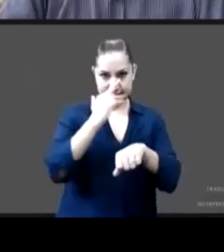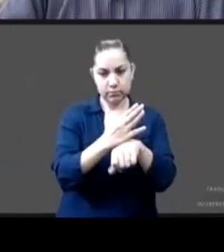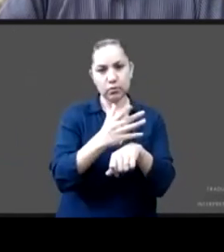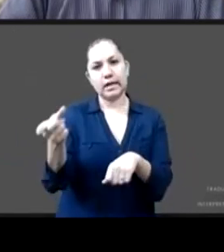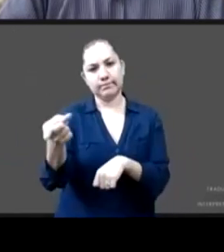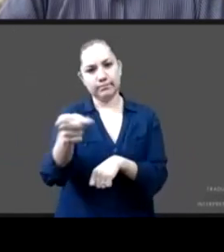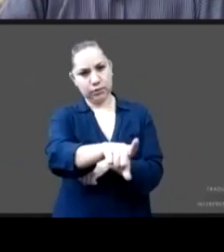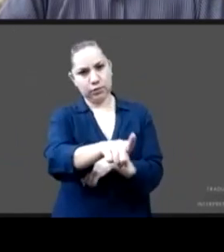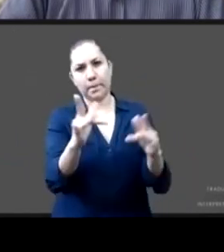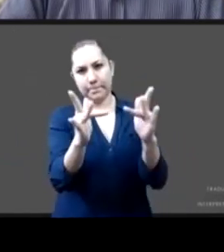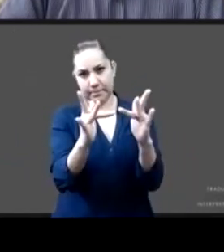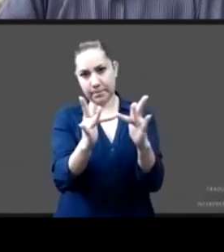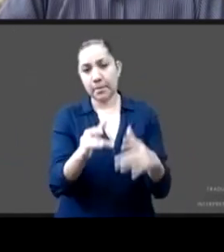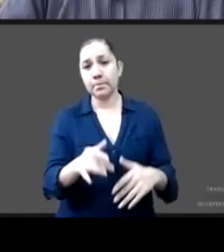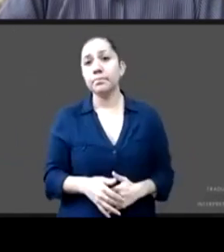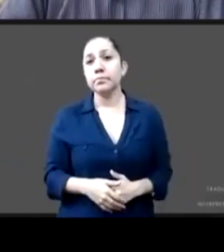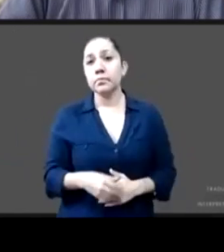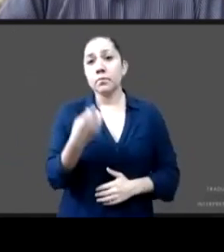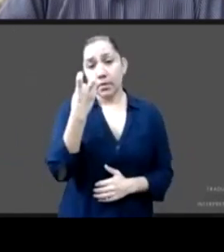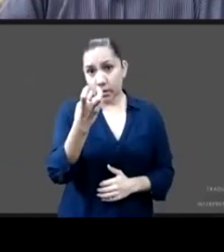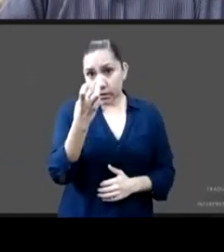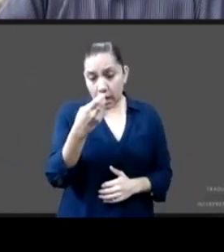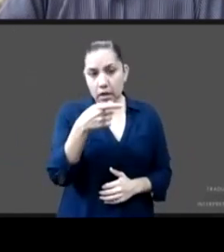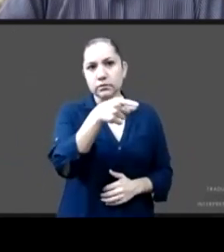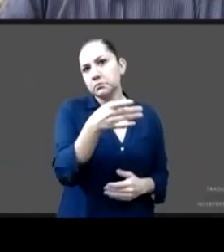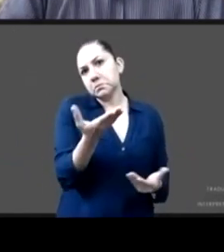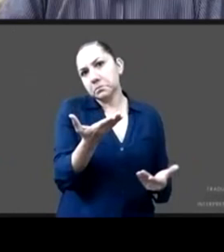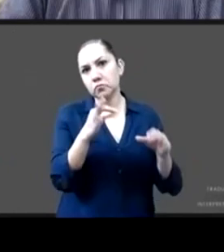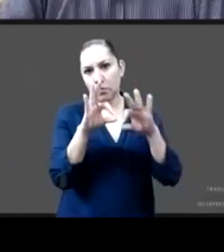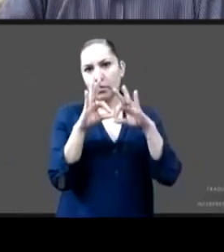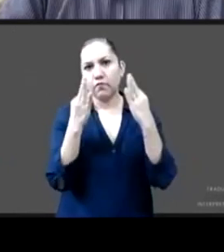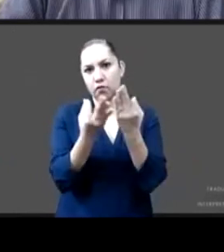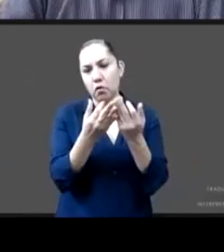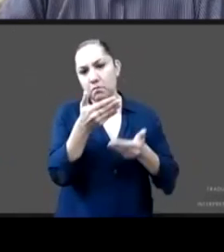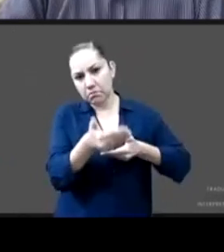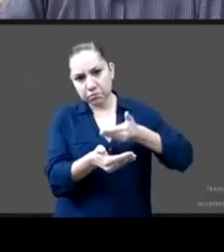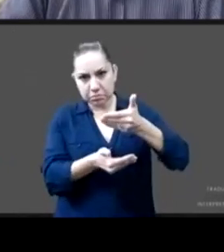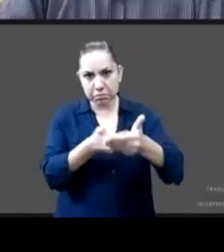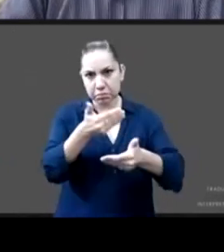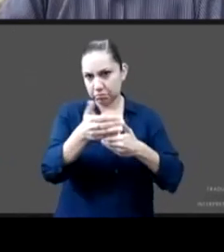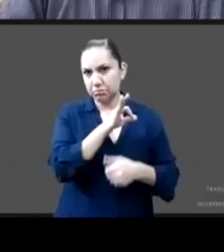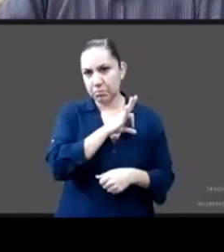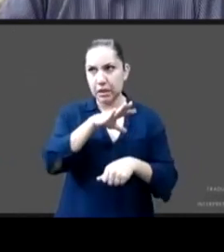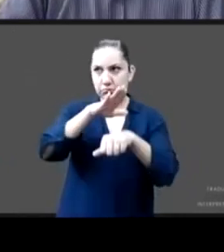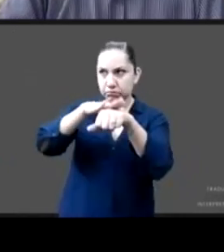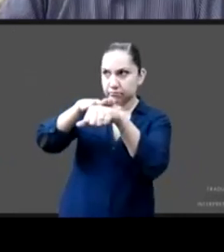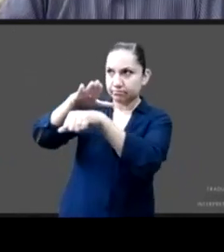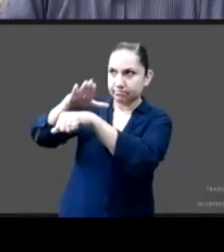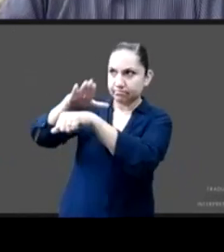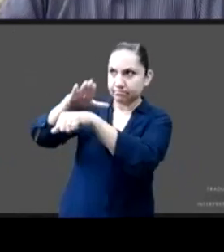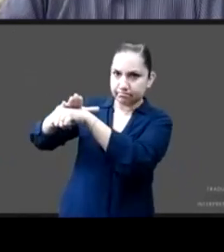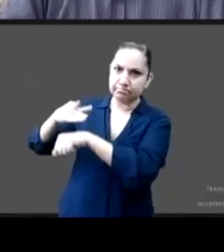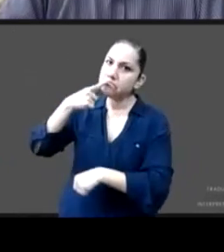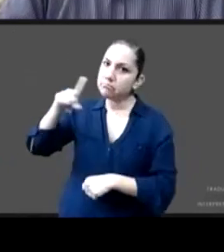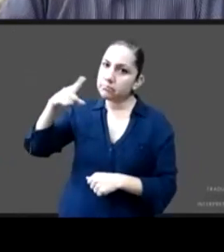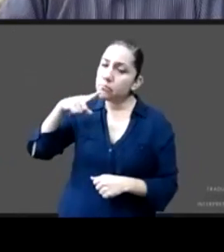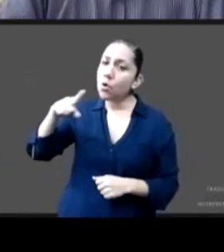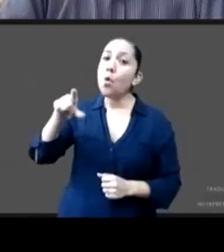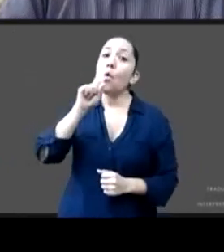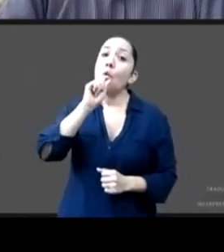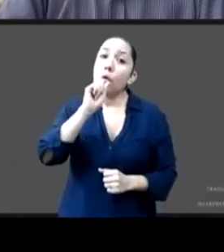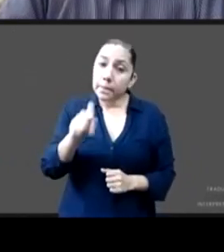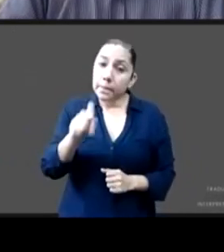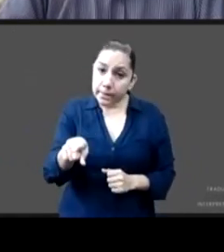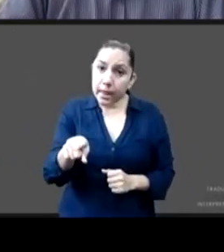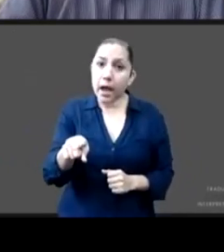esta manera es como se puede estar trabajando. Obviamente existe también la investigación, ¿verdad?, en donde se pueden dar de